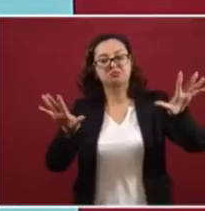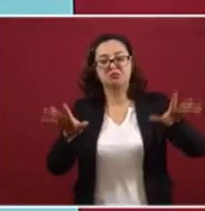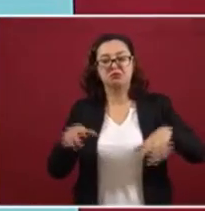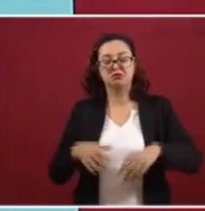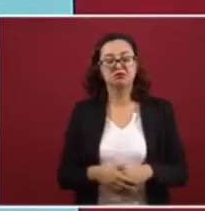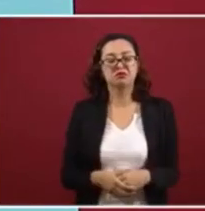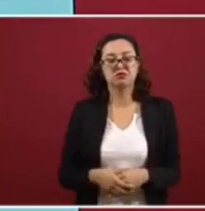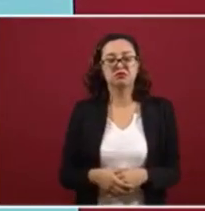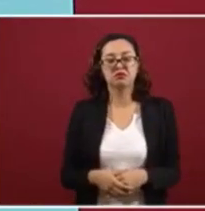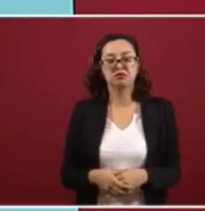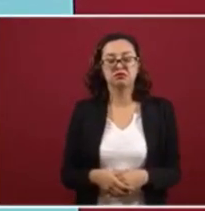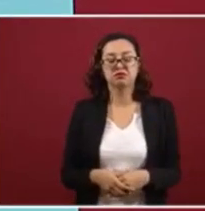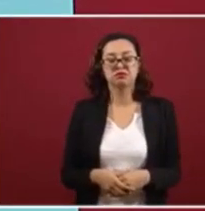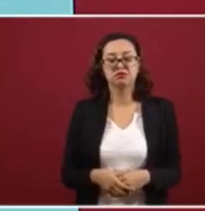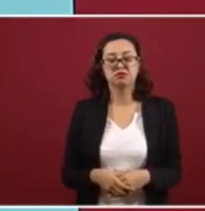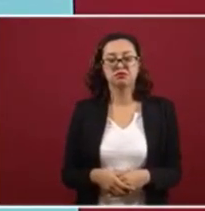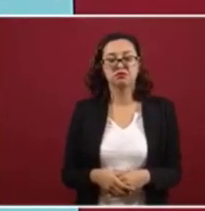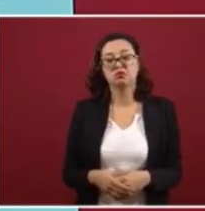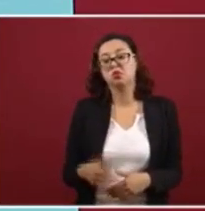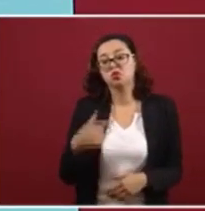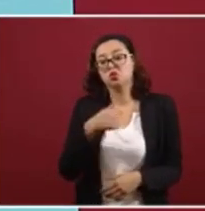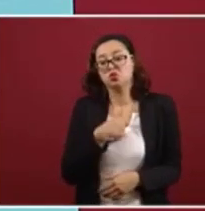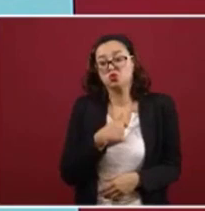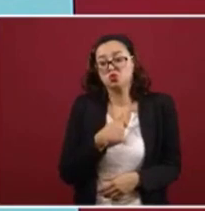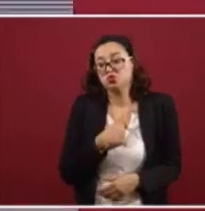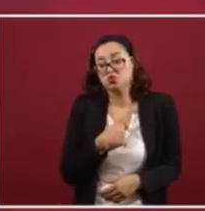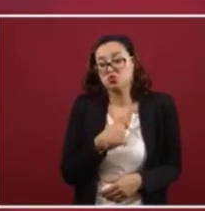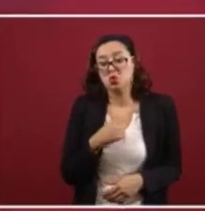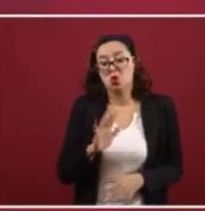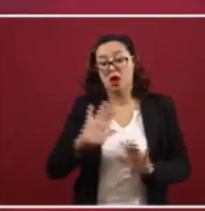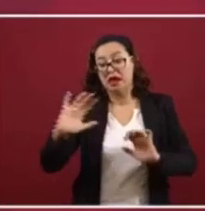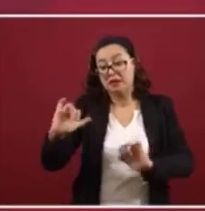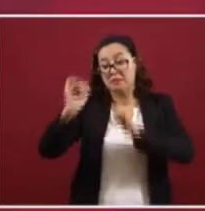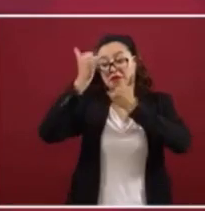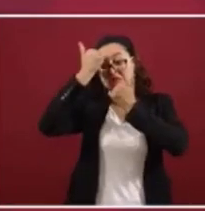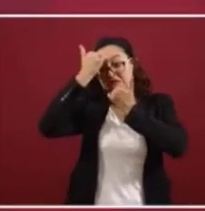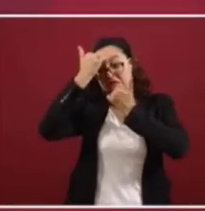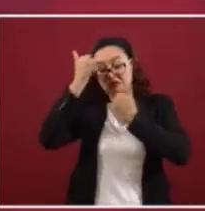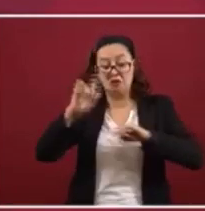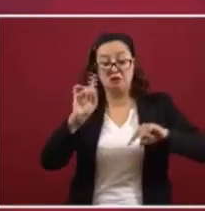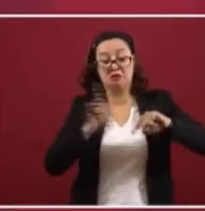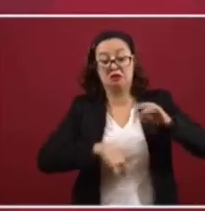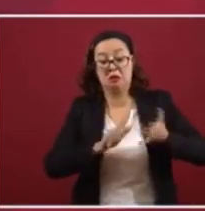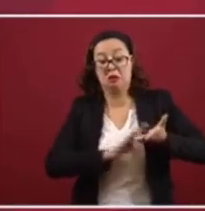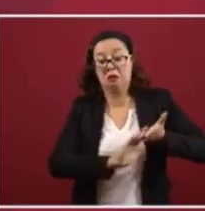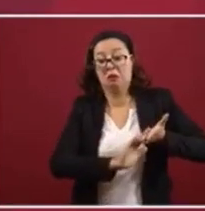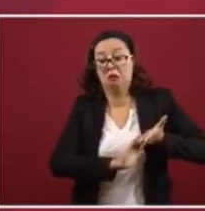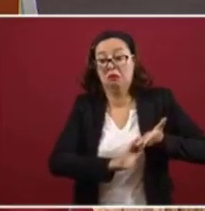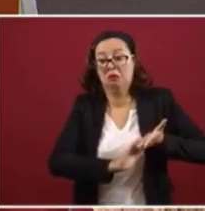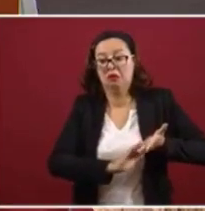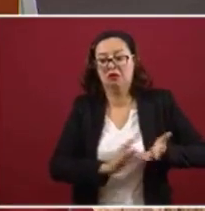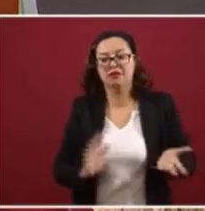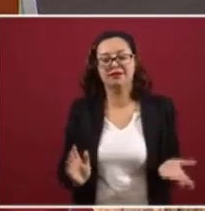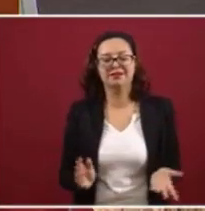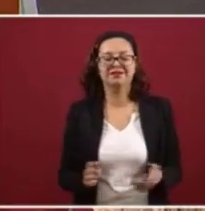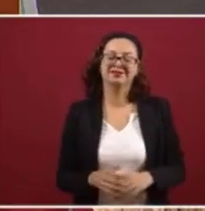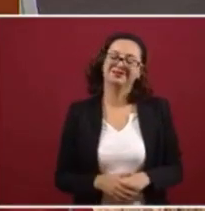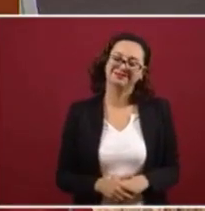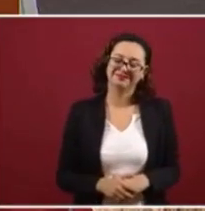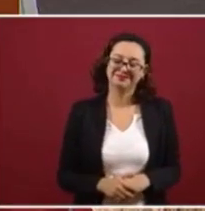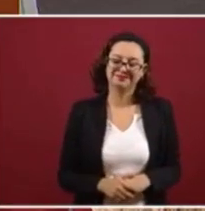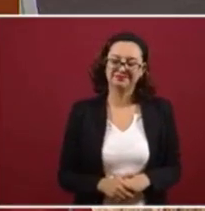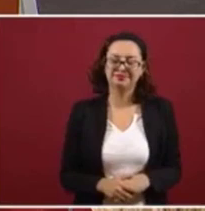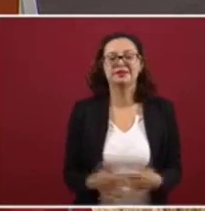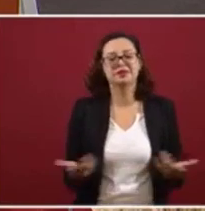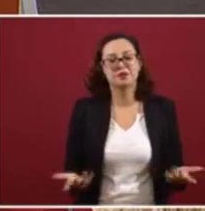estoy retratando me estoy echando para atrás de modo que mañana vamos a pedirle a un notario